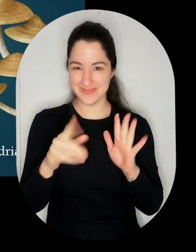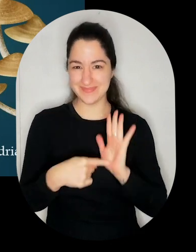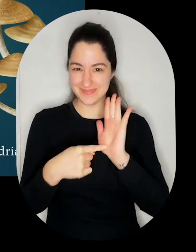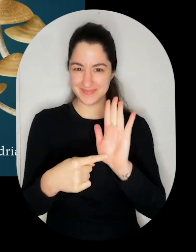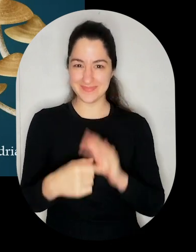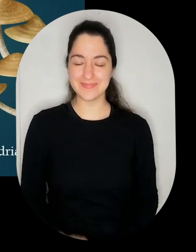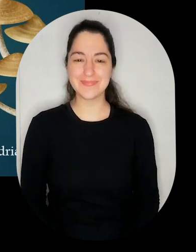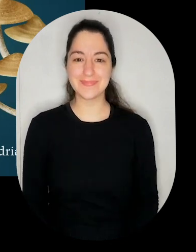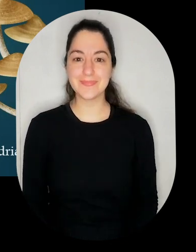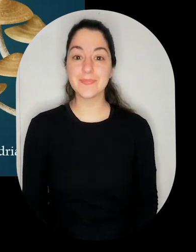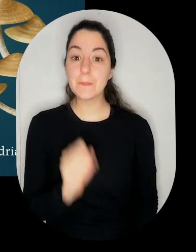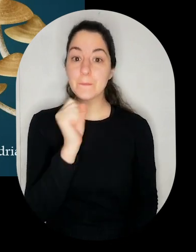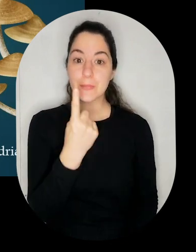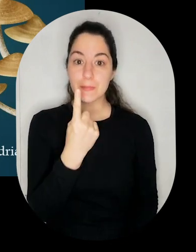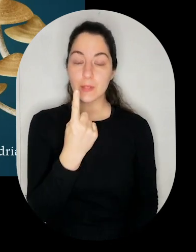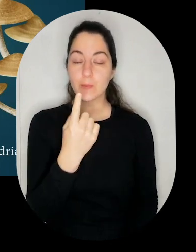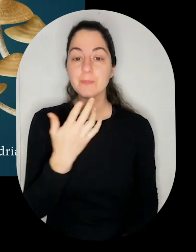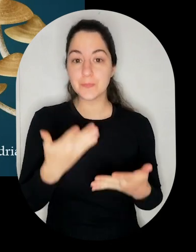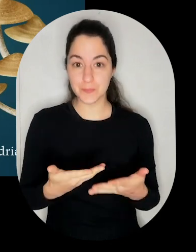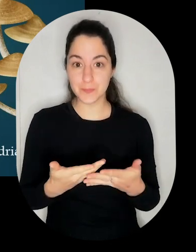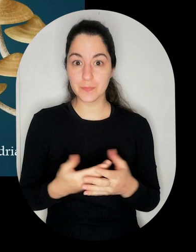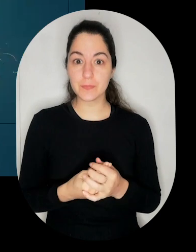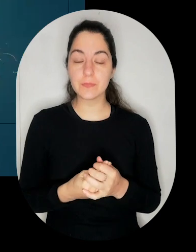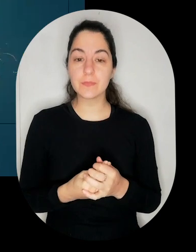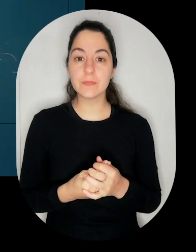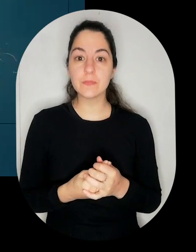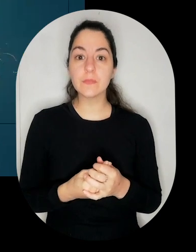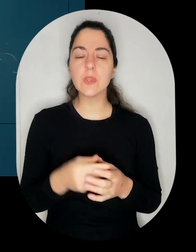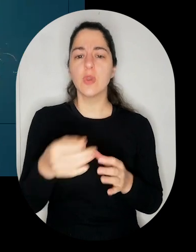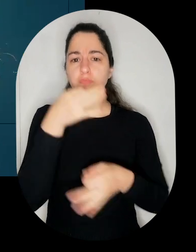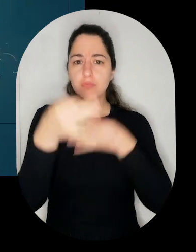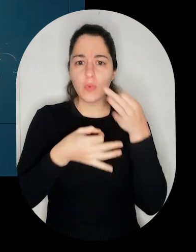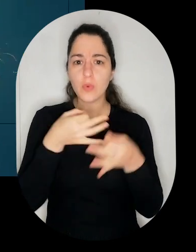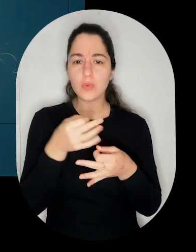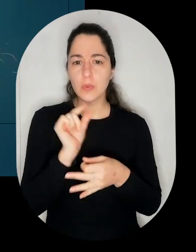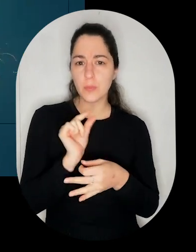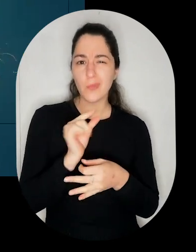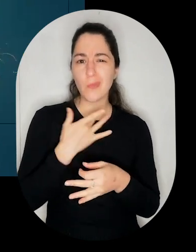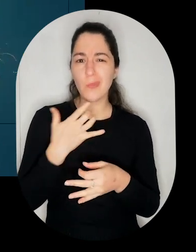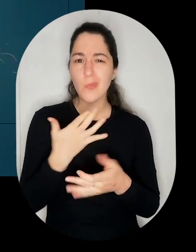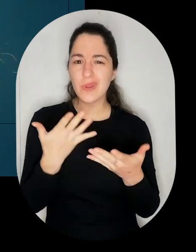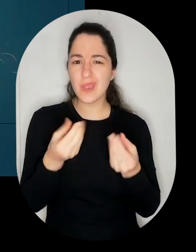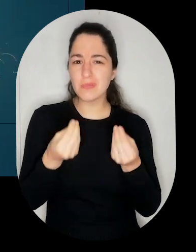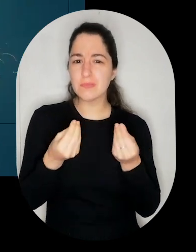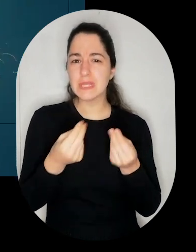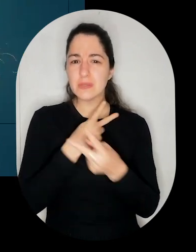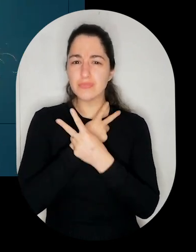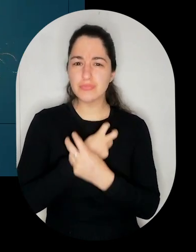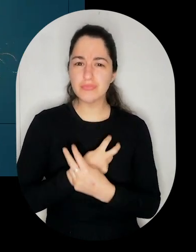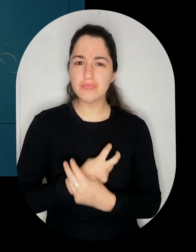Vamos a ello entonces. Primero que nada, comentar un poco acerca de por qué ocurren